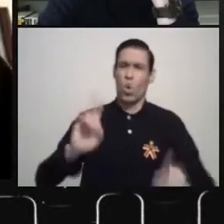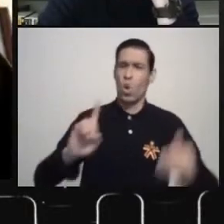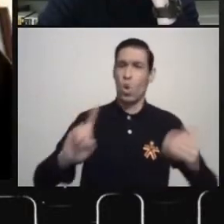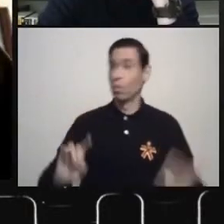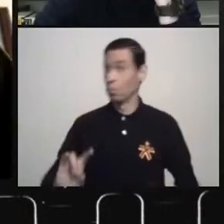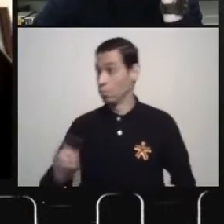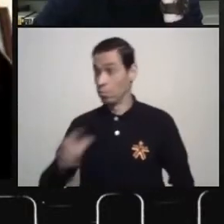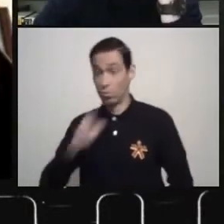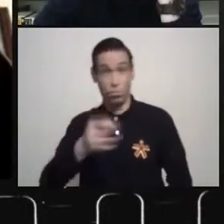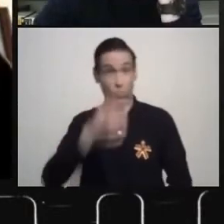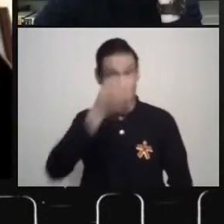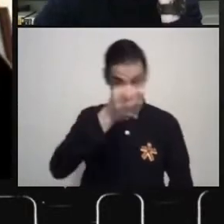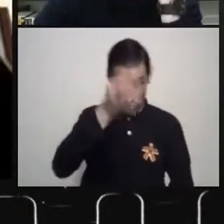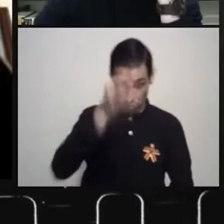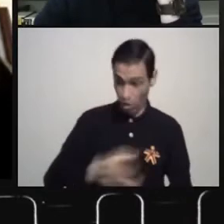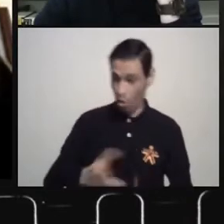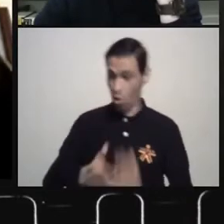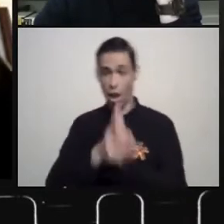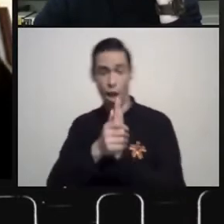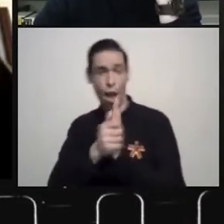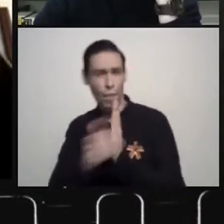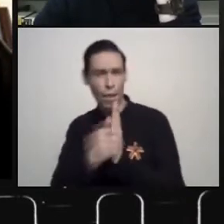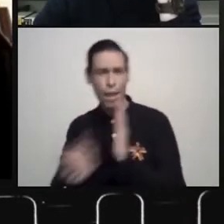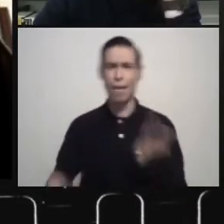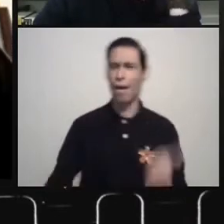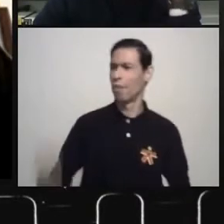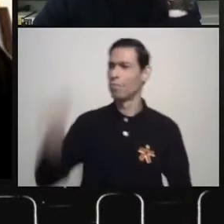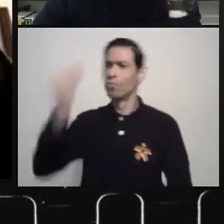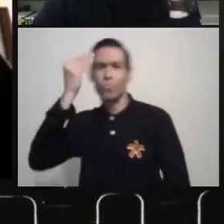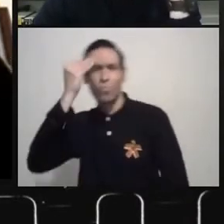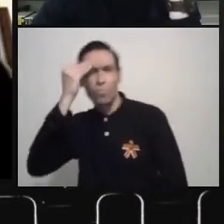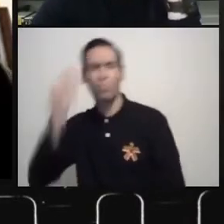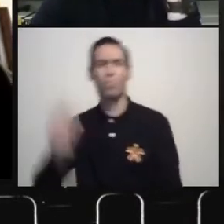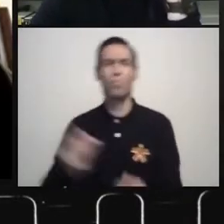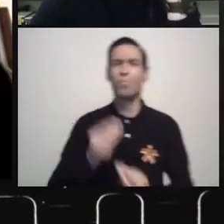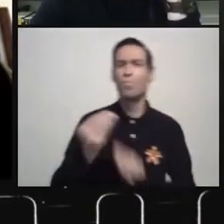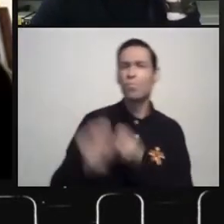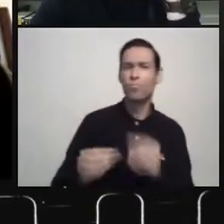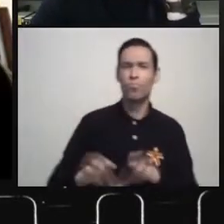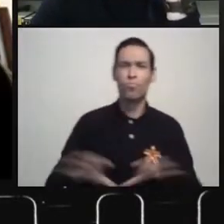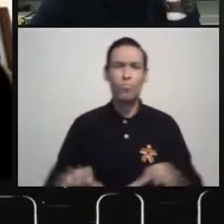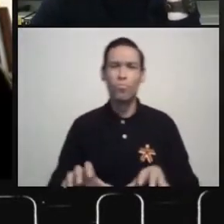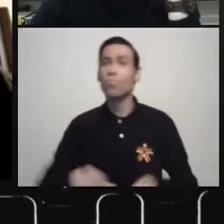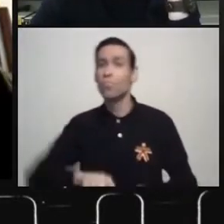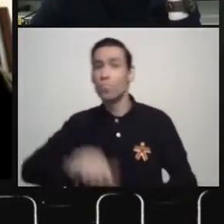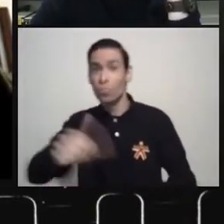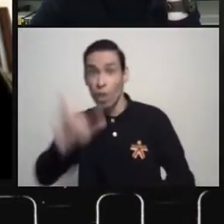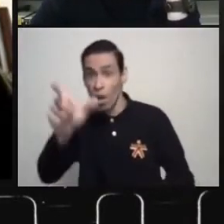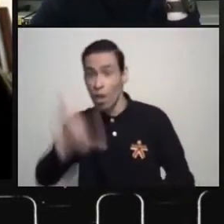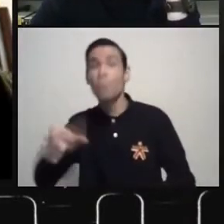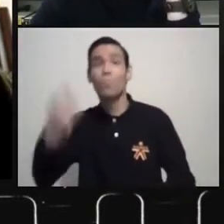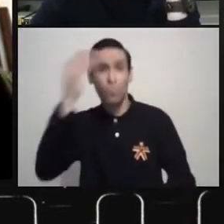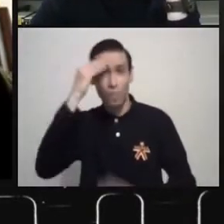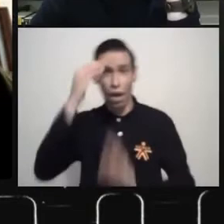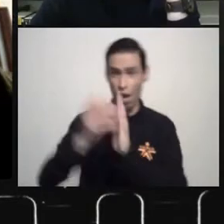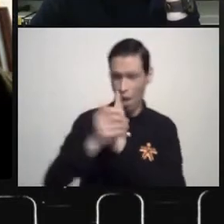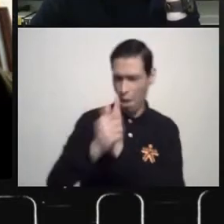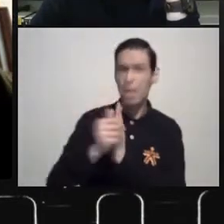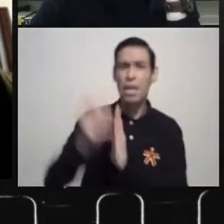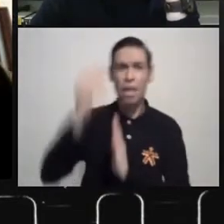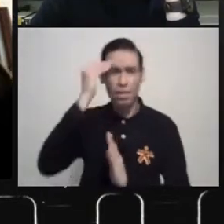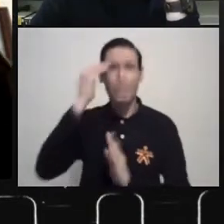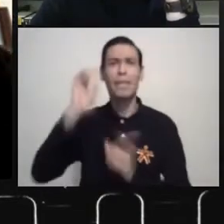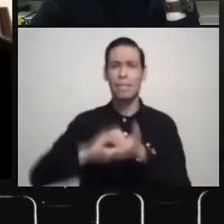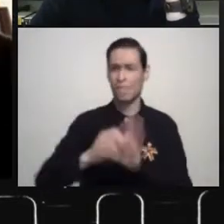si tú estás seguro de tu talento, de lo que sabes, de cómo hacer las cosas, y la otra persona también, eso tiene que ser, es una unión y una comunión de talentos para lograr